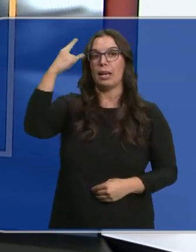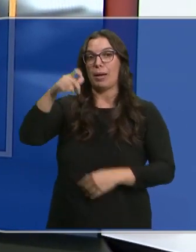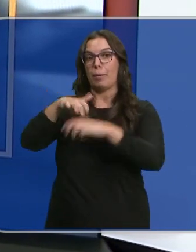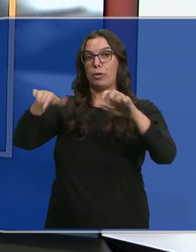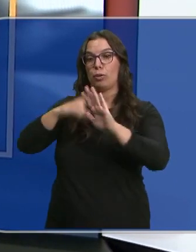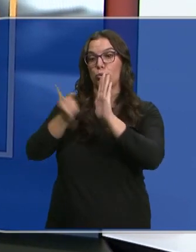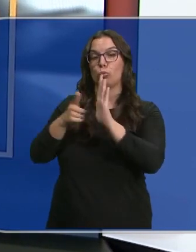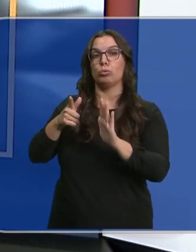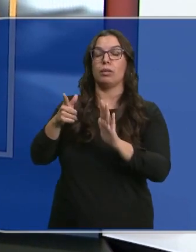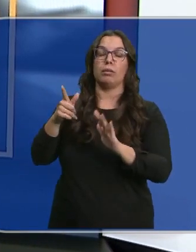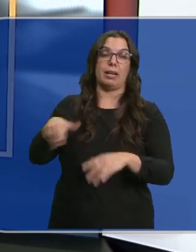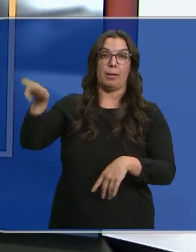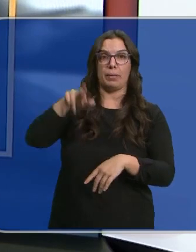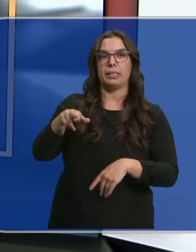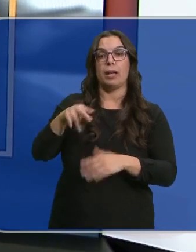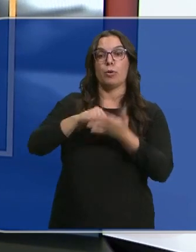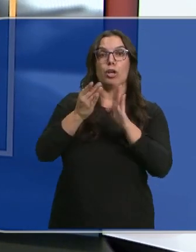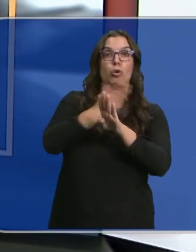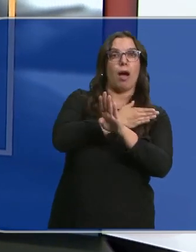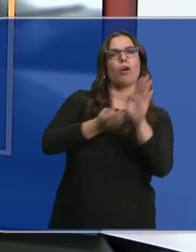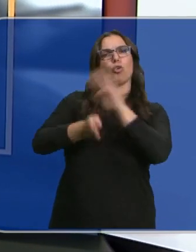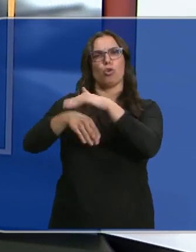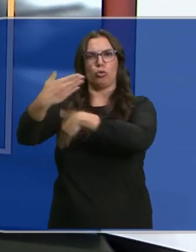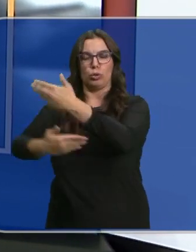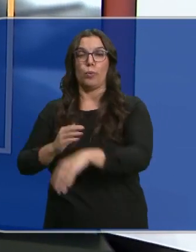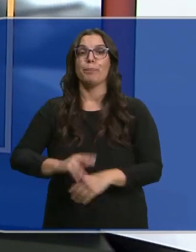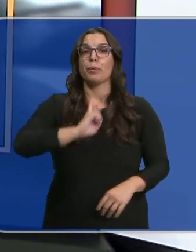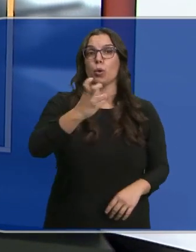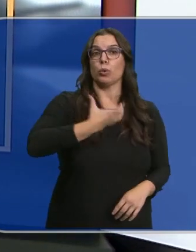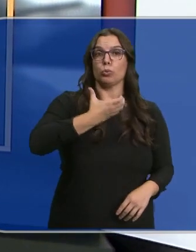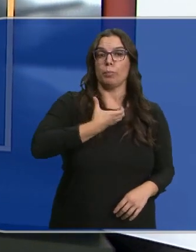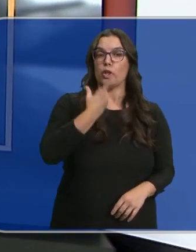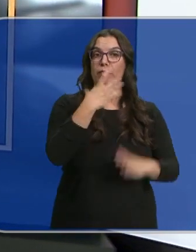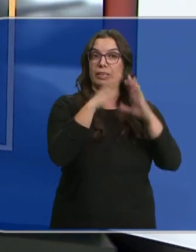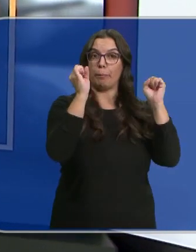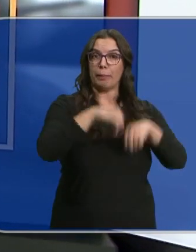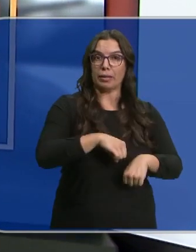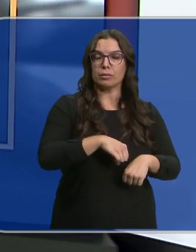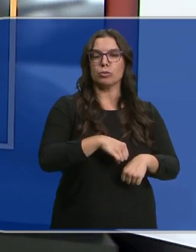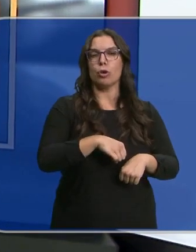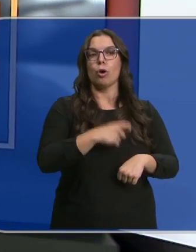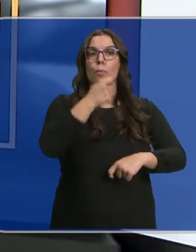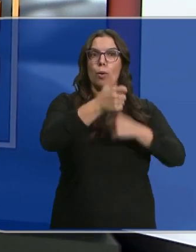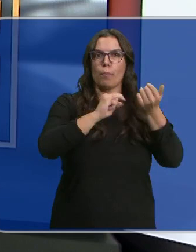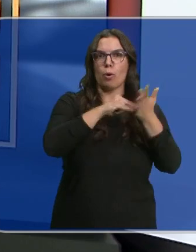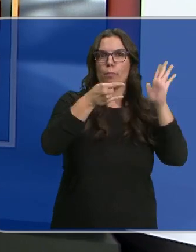en el cargo, están dando continuidad a proyectos anteriores. Otros consistorios que necesitaron pactos están aterrizando proyectos y